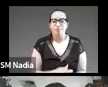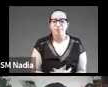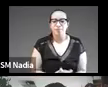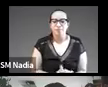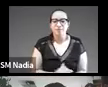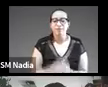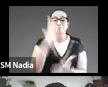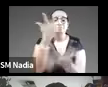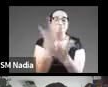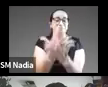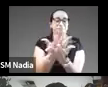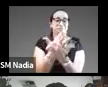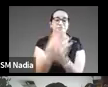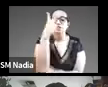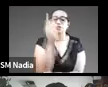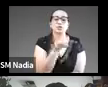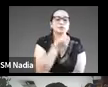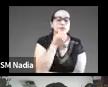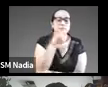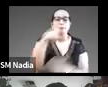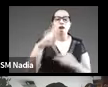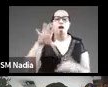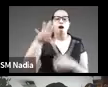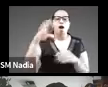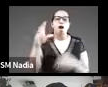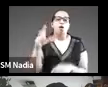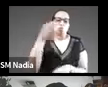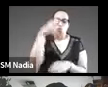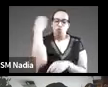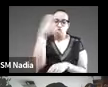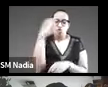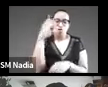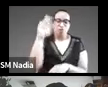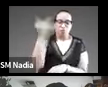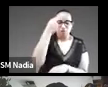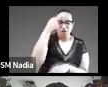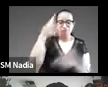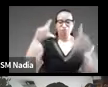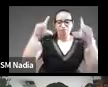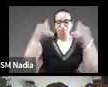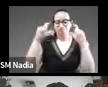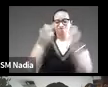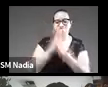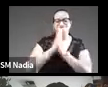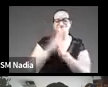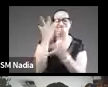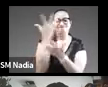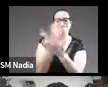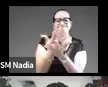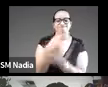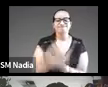Si nos regalan 2 segunditos para tomar la foto del recuerdo, por favor,